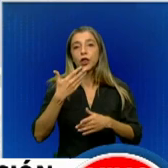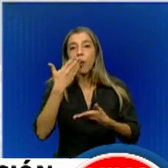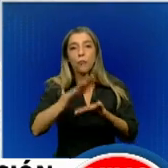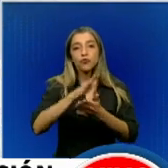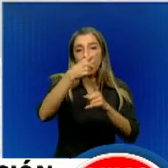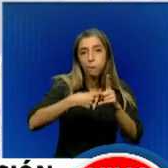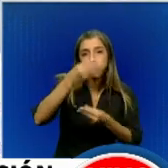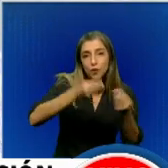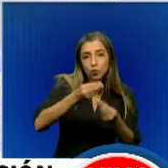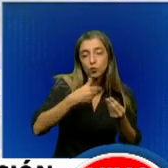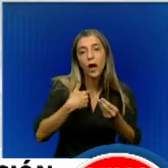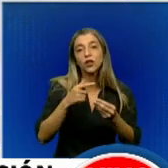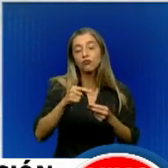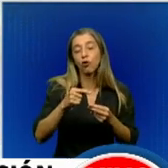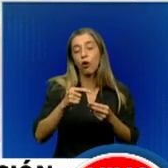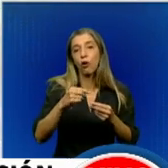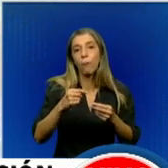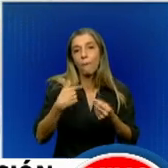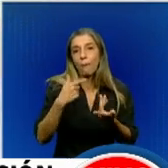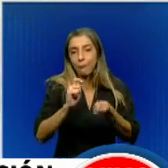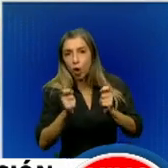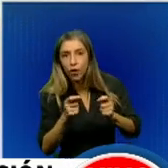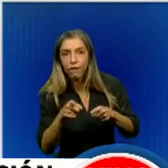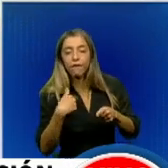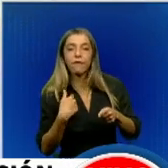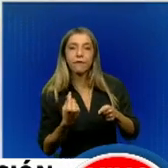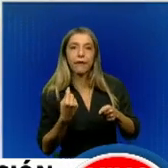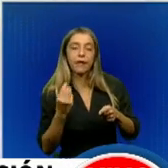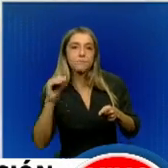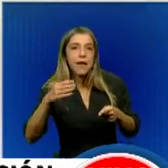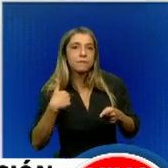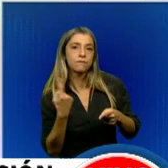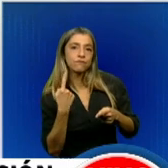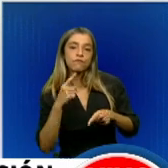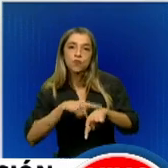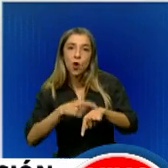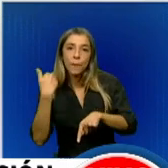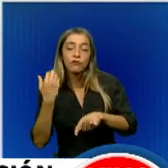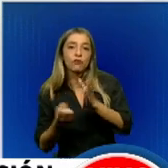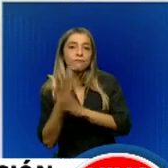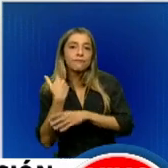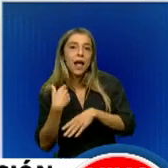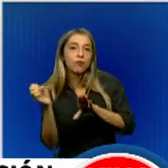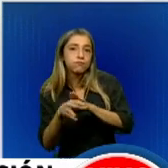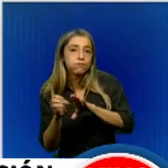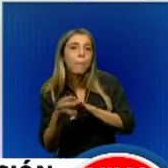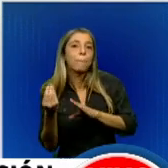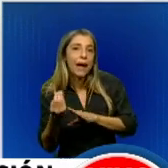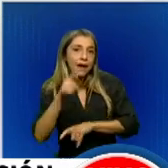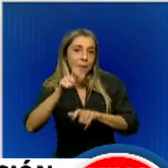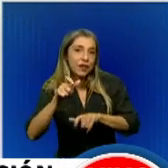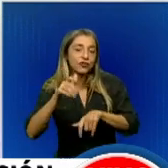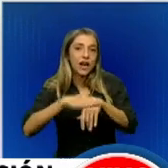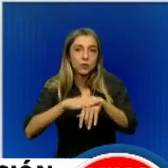que voto el congreso de esta cámara creamos un fondo para los transportistas escolares que finalmente ese